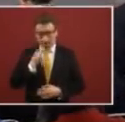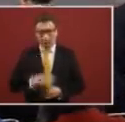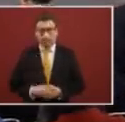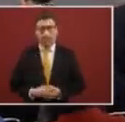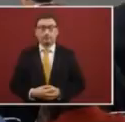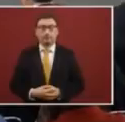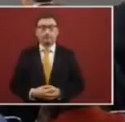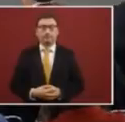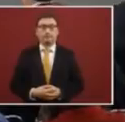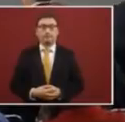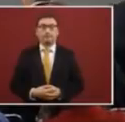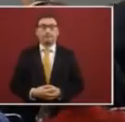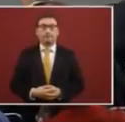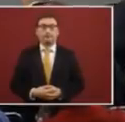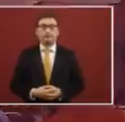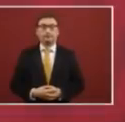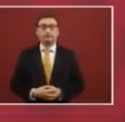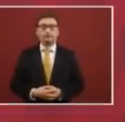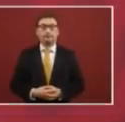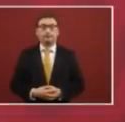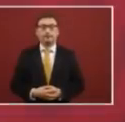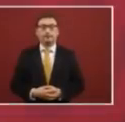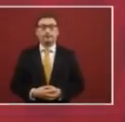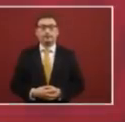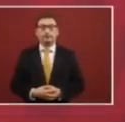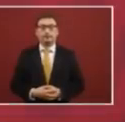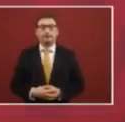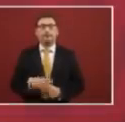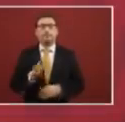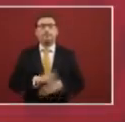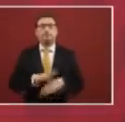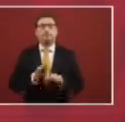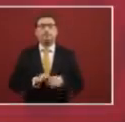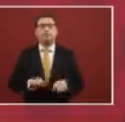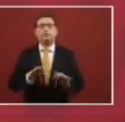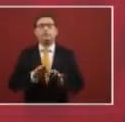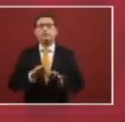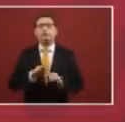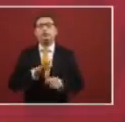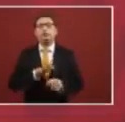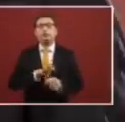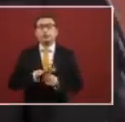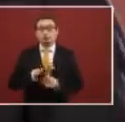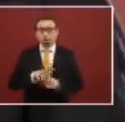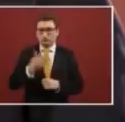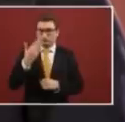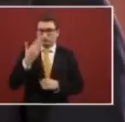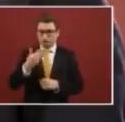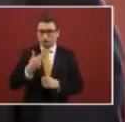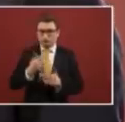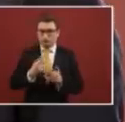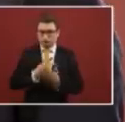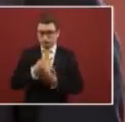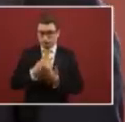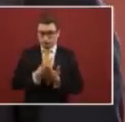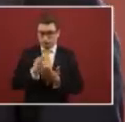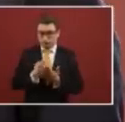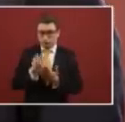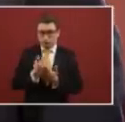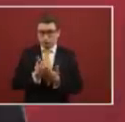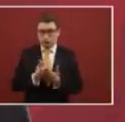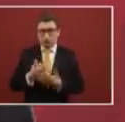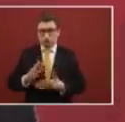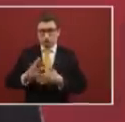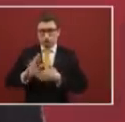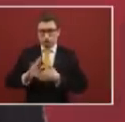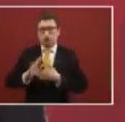polemizar, lo más importante es que se cumpla con el compromiso de